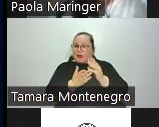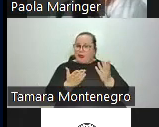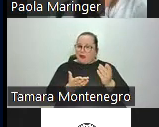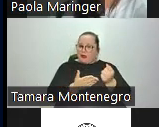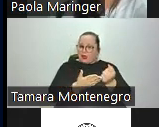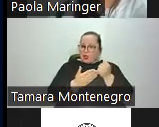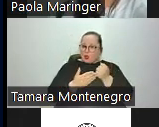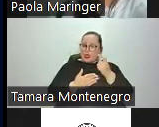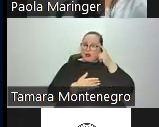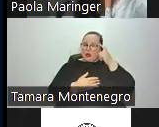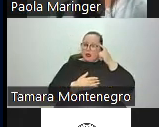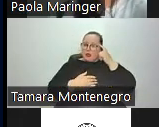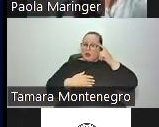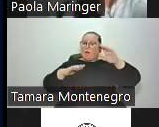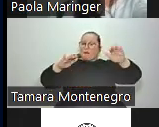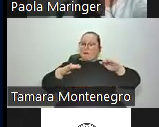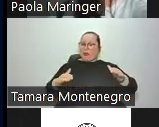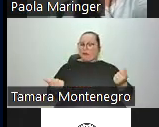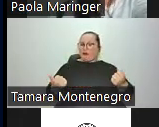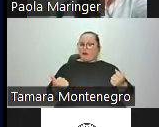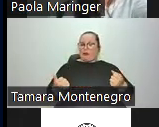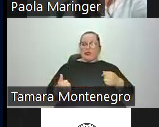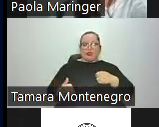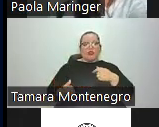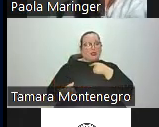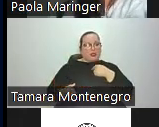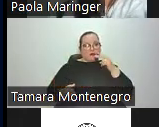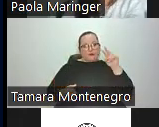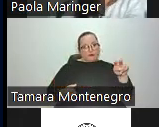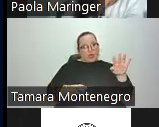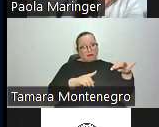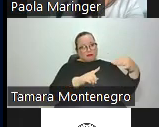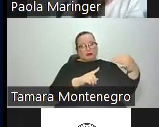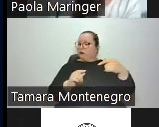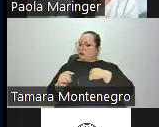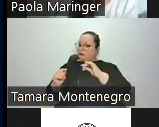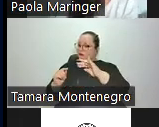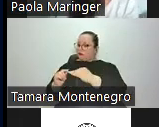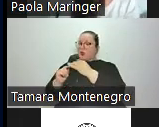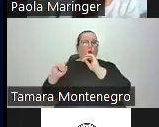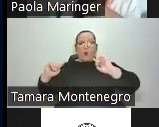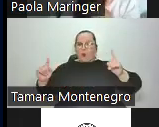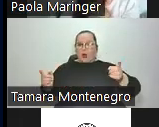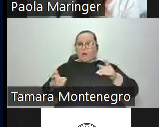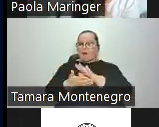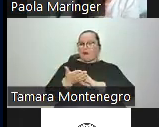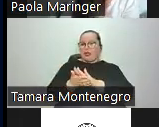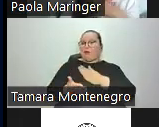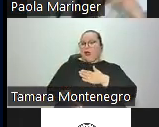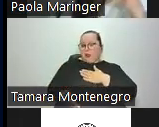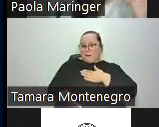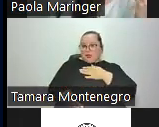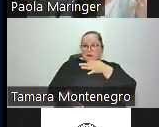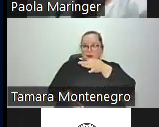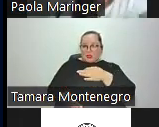fondo, aspiramos a ser reconocidos de la misma manera por las cualidades que tiene esa persona. No sé, en mi caso a mí me gusta